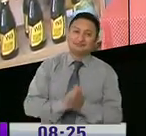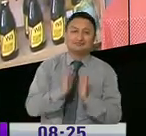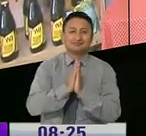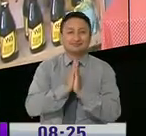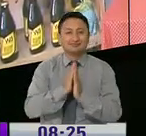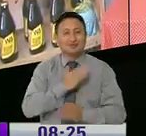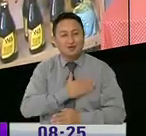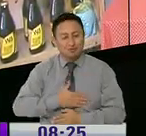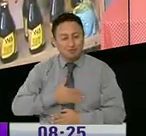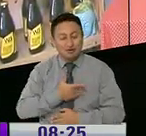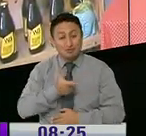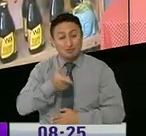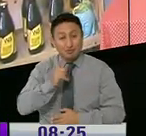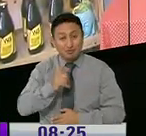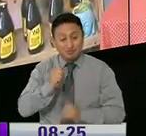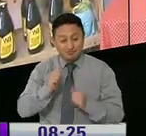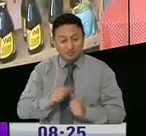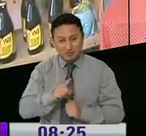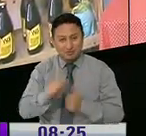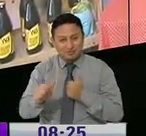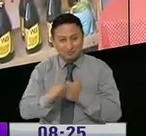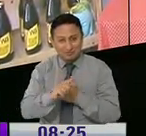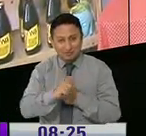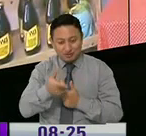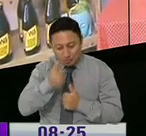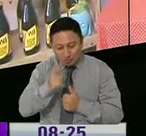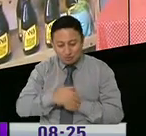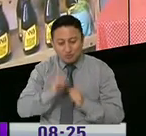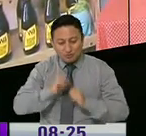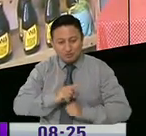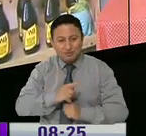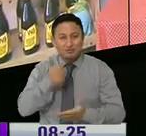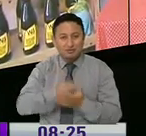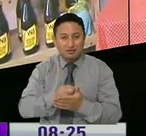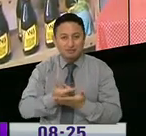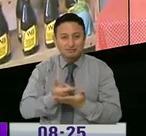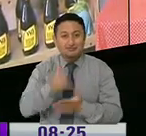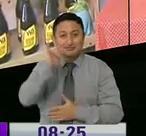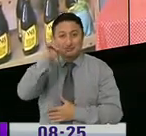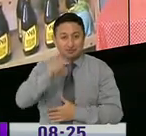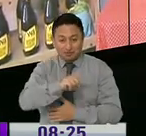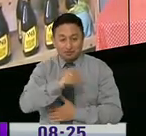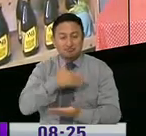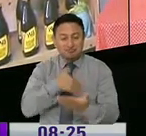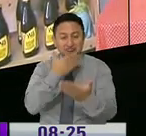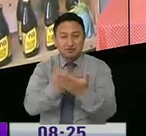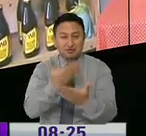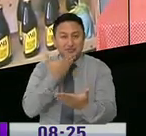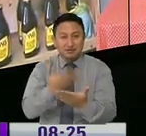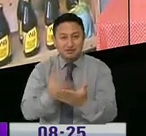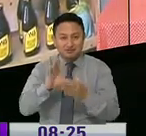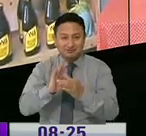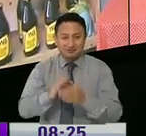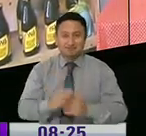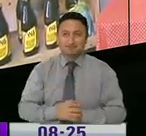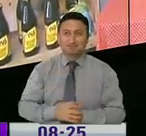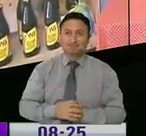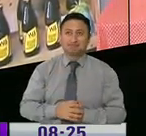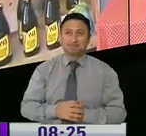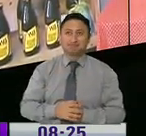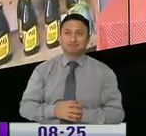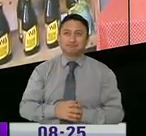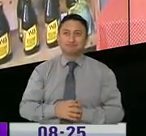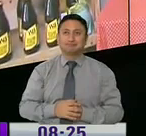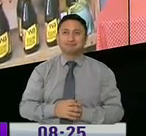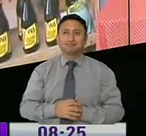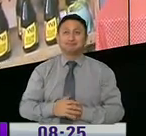amabilidad, disfrútelo, ya que tiene la suerte de estar ahí, consuma y el fin de semana es una gran recomendación. Un abrazo grande, Andreita.